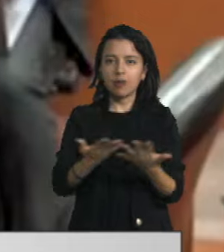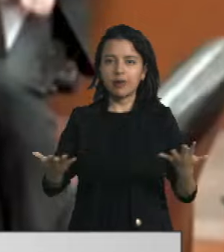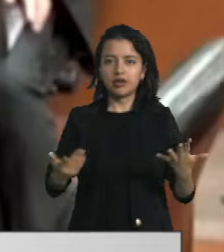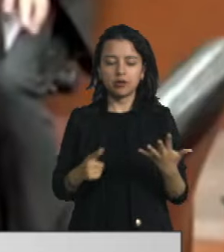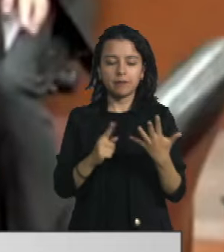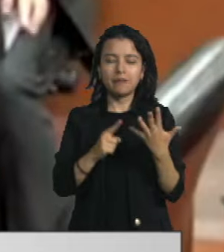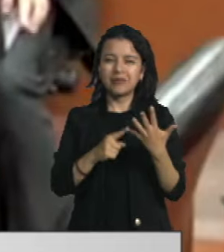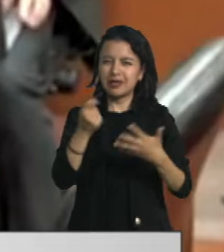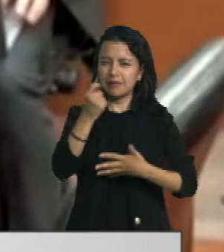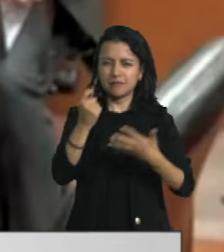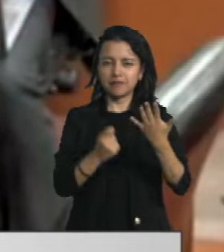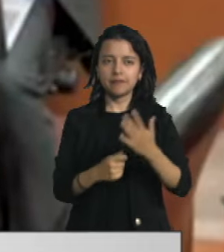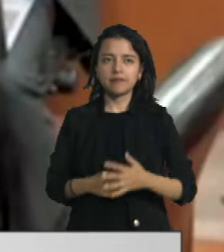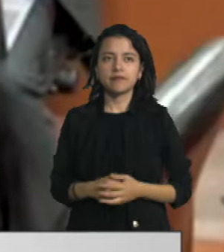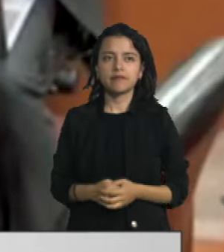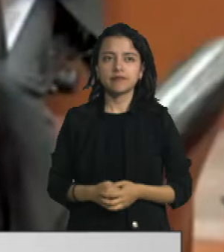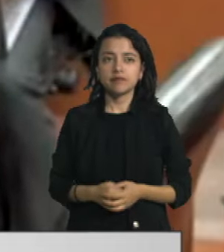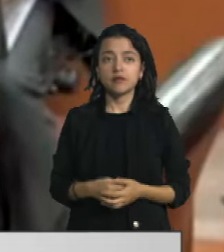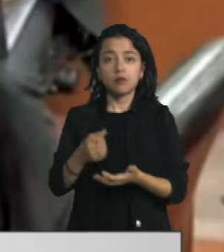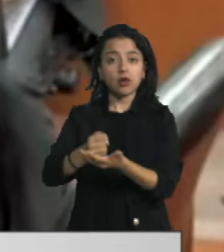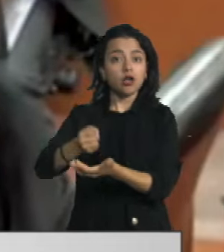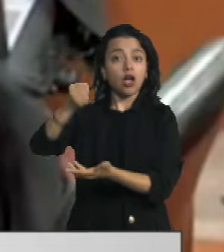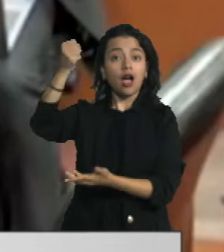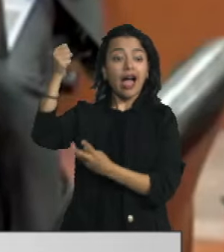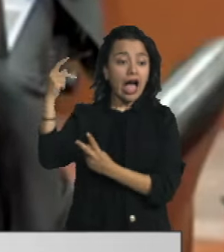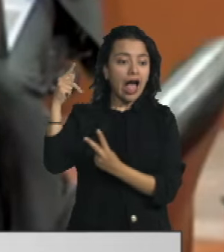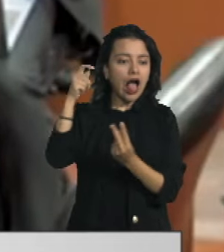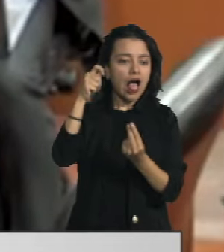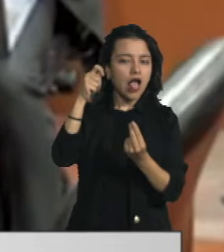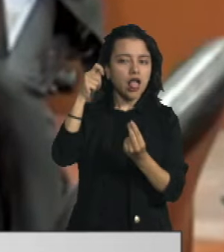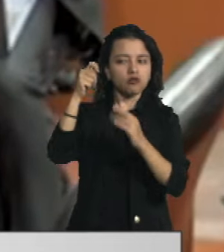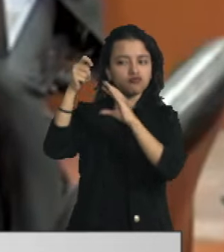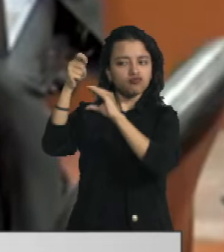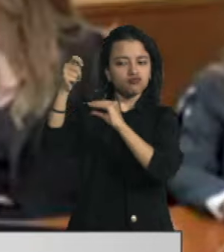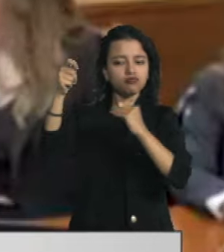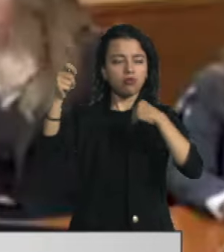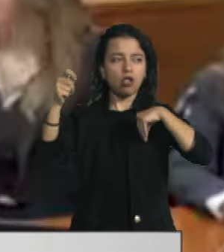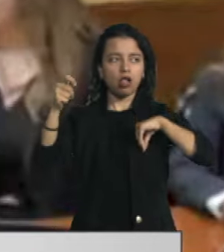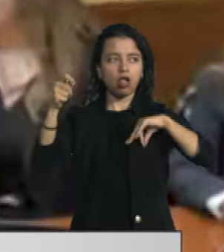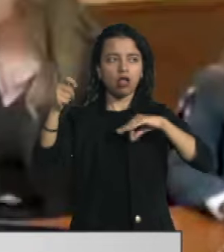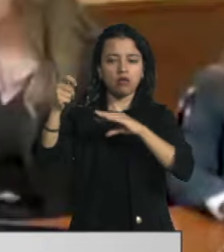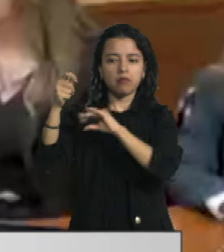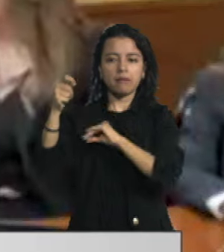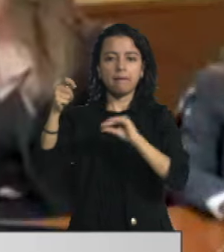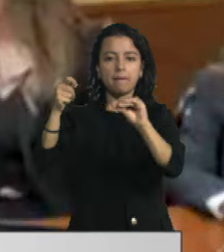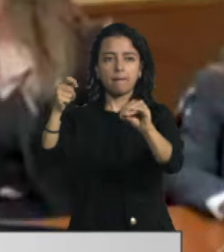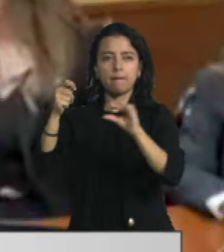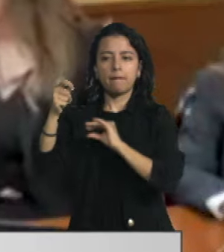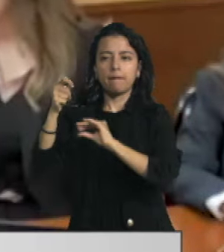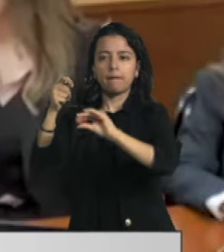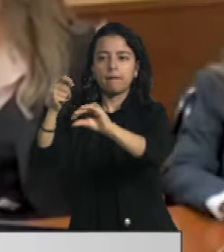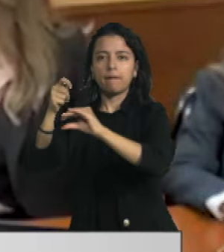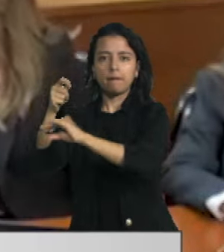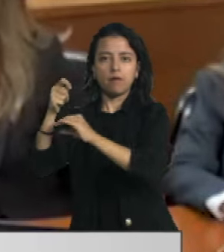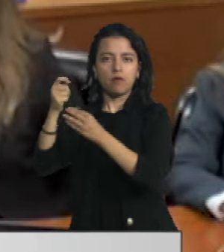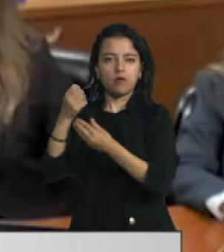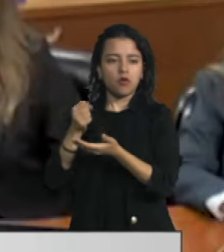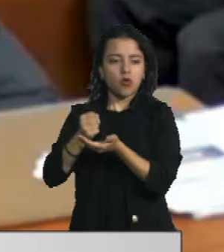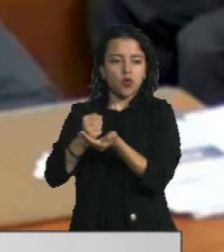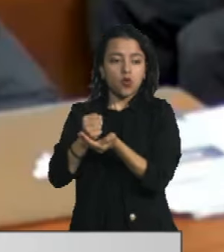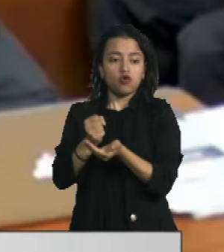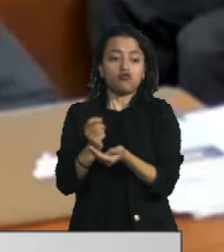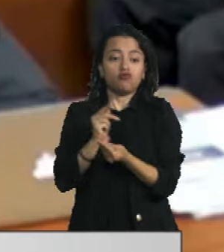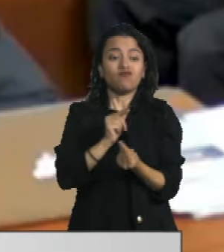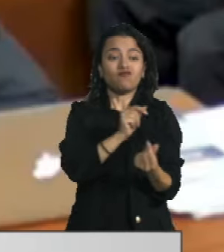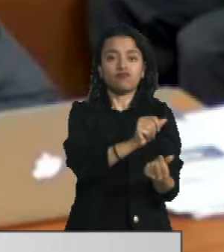estarían vinculados a un presunto desfalco millonario en la Unidad Nacional de Gestión de Riesgo de Desastres, que habría involucrado a altos funcionarios y